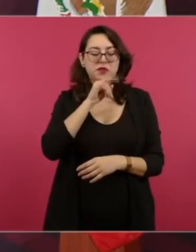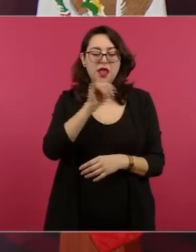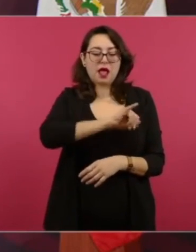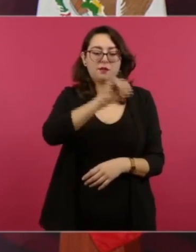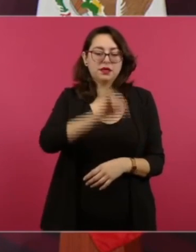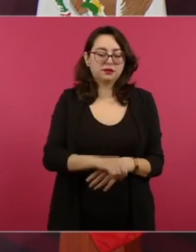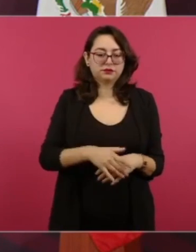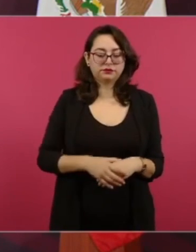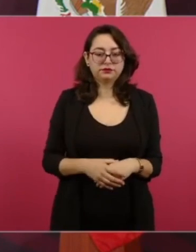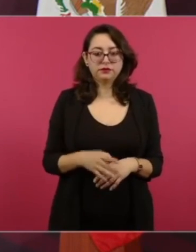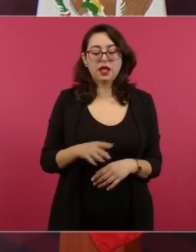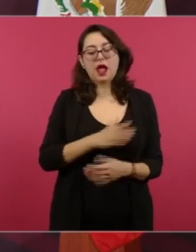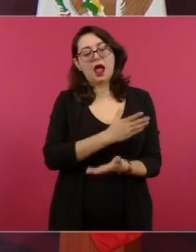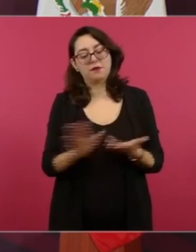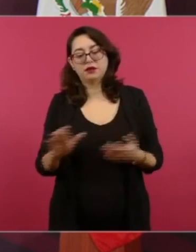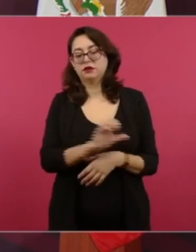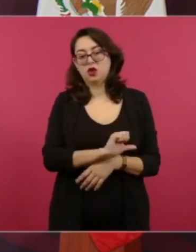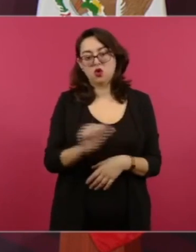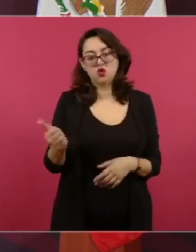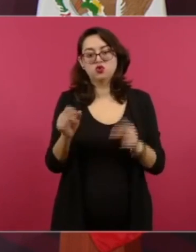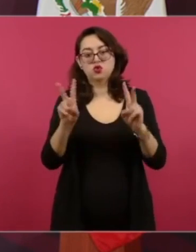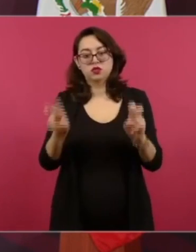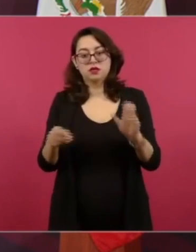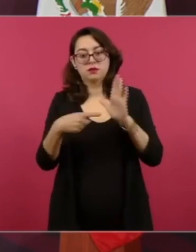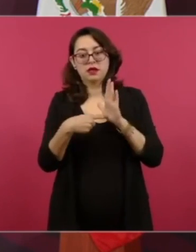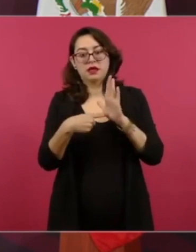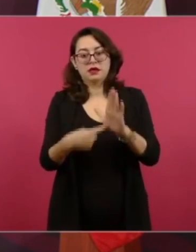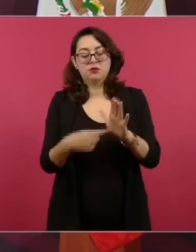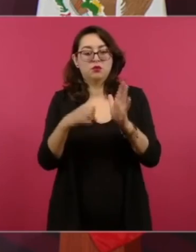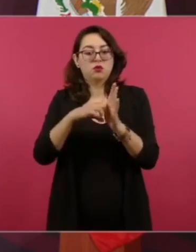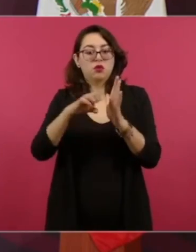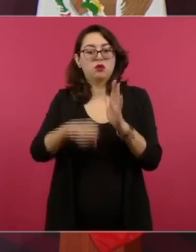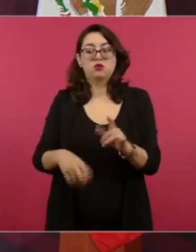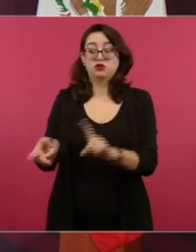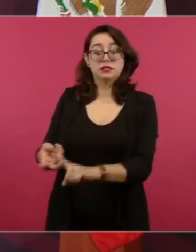cosa, el porcentaje de secuestros,